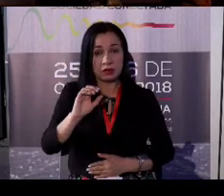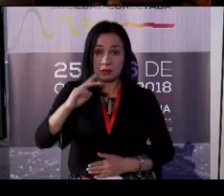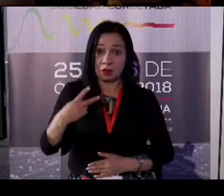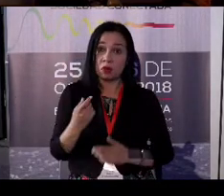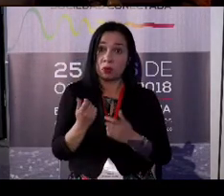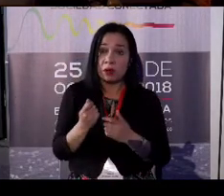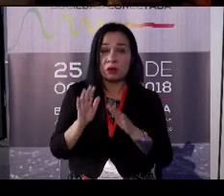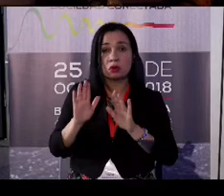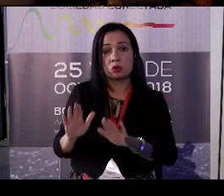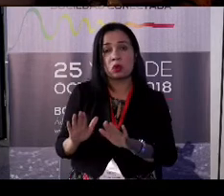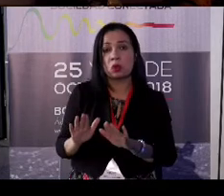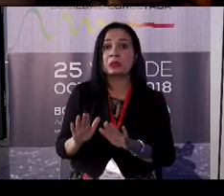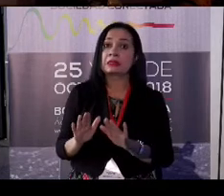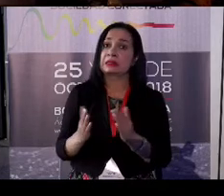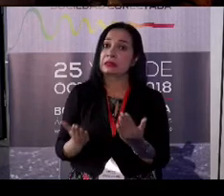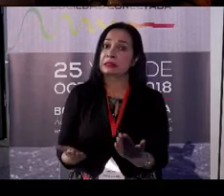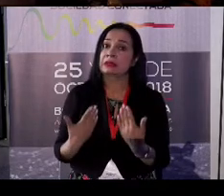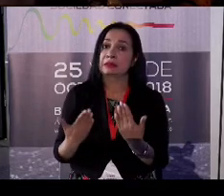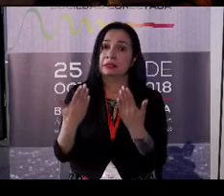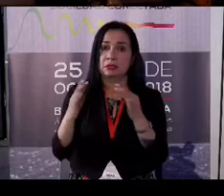mecanismo eficiente?